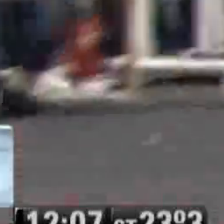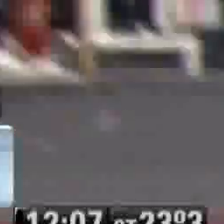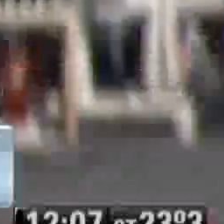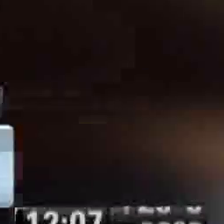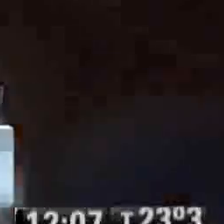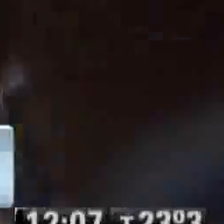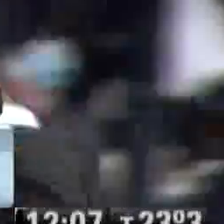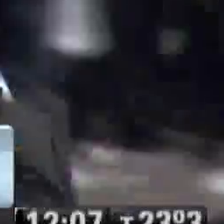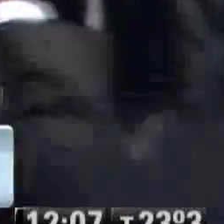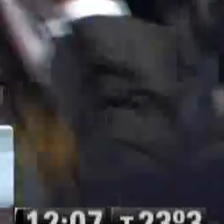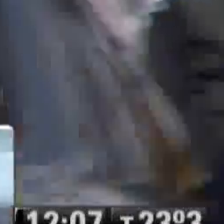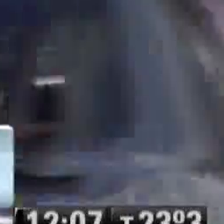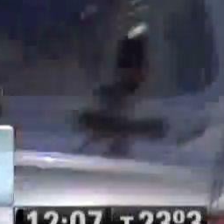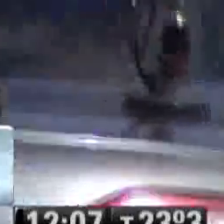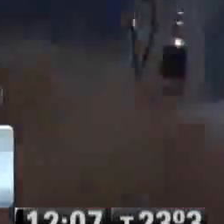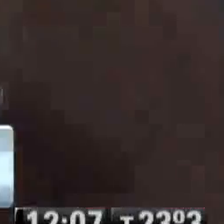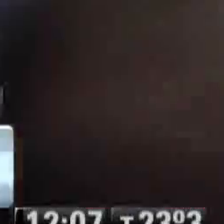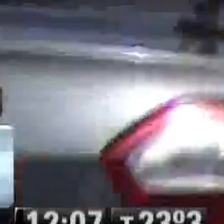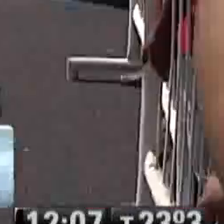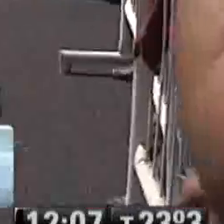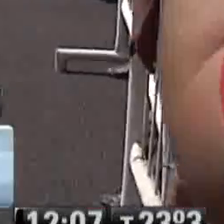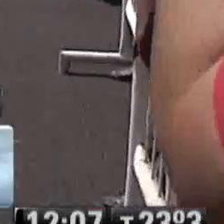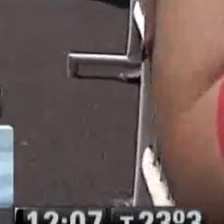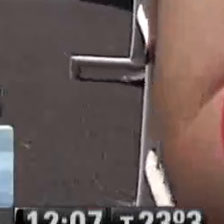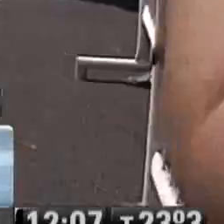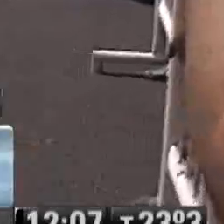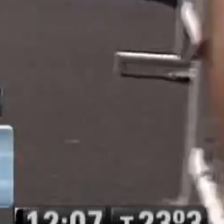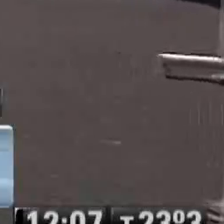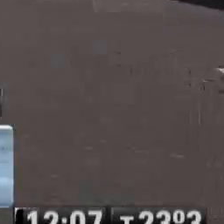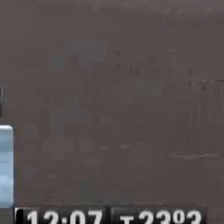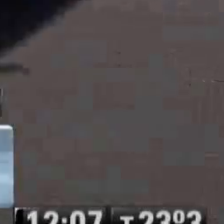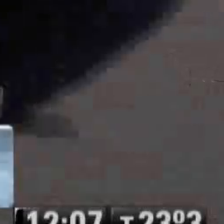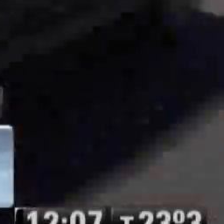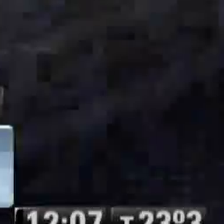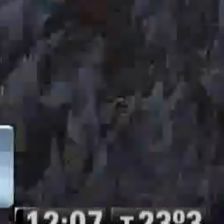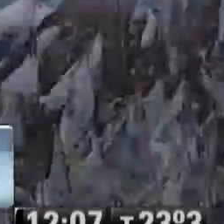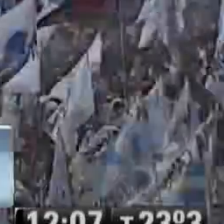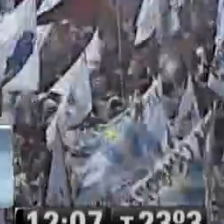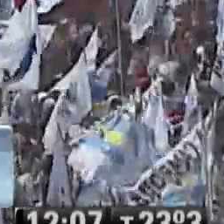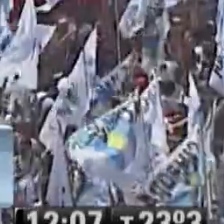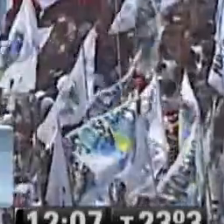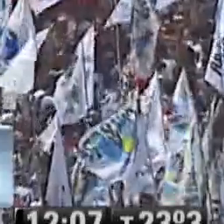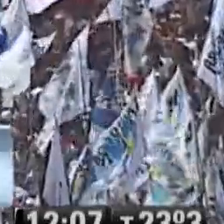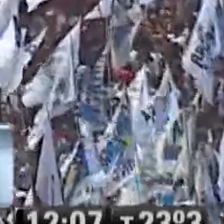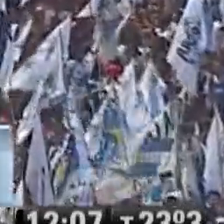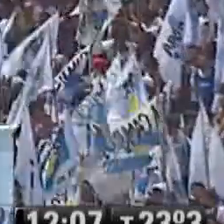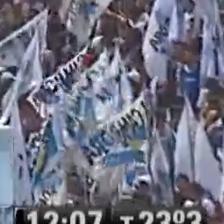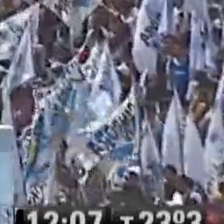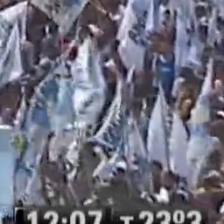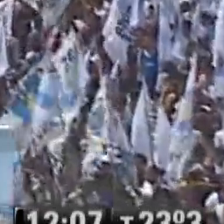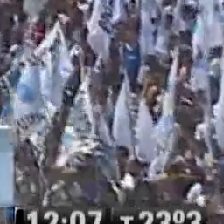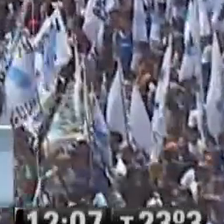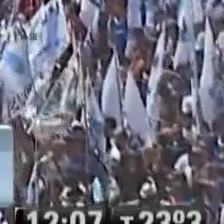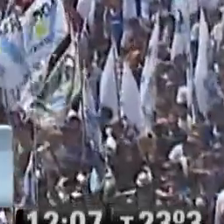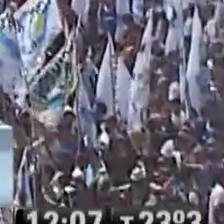y sufra lo menos posible las distintas situaciones que se están dando a nivel global. Por eso creo que en la medida que en